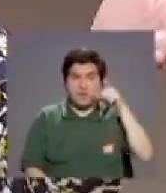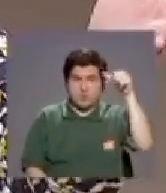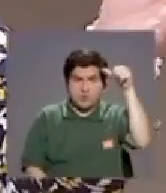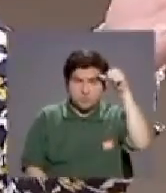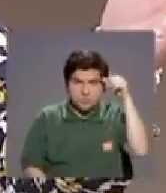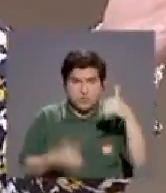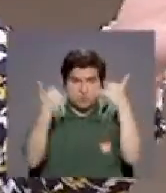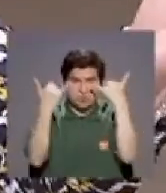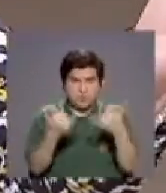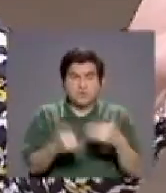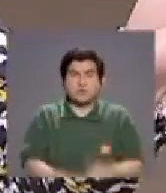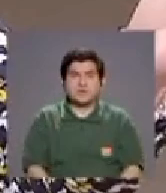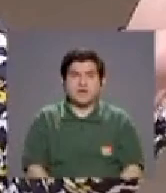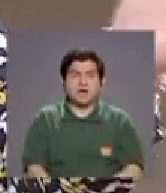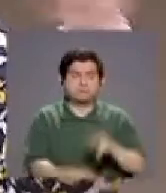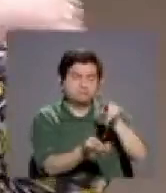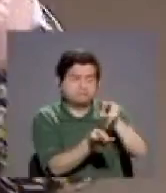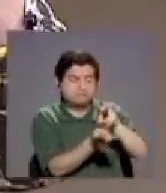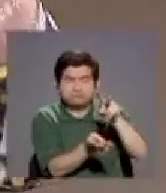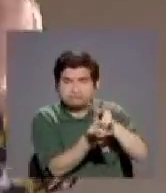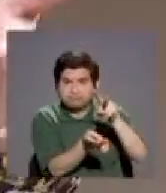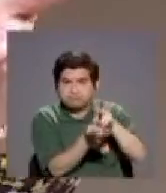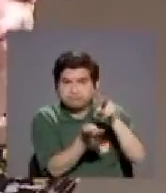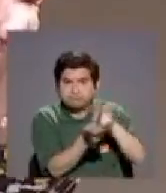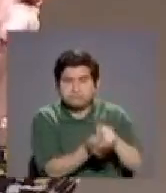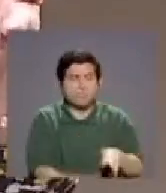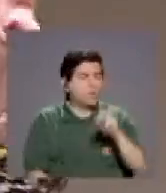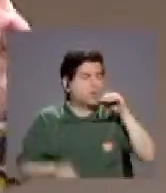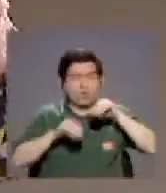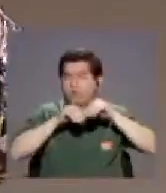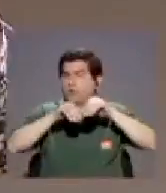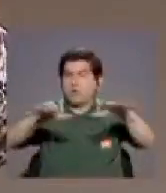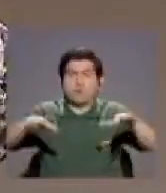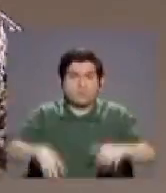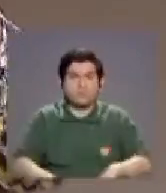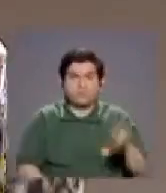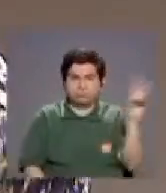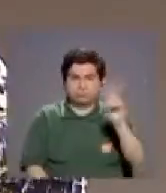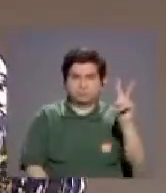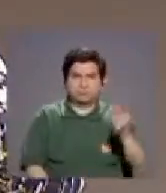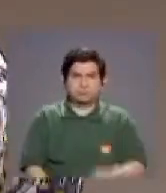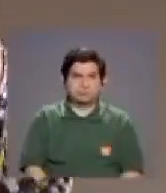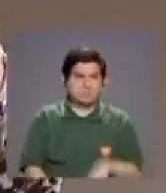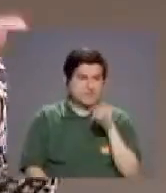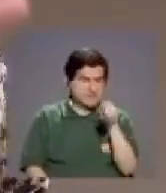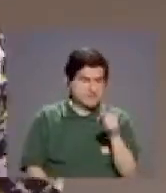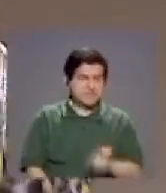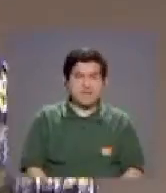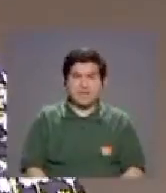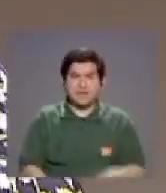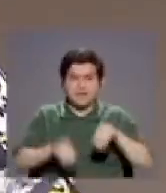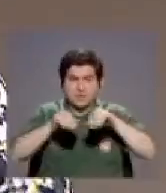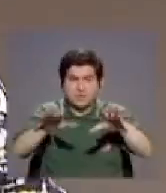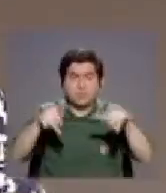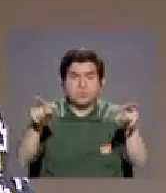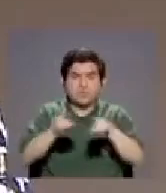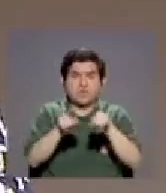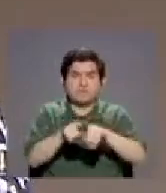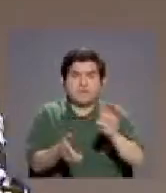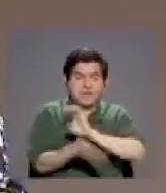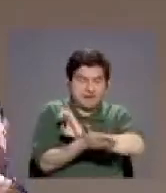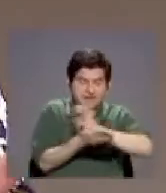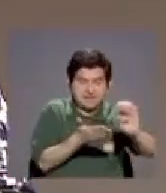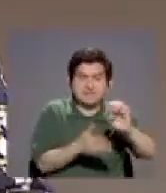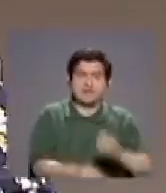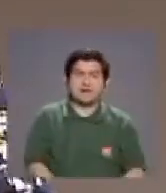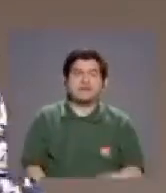tenga relaciones sexuales, pues no transmite el virus y si a él se lo va a transmitir, también evite esa transmisión.